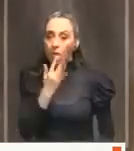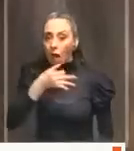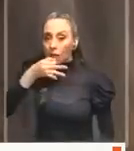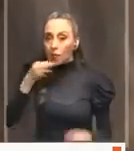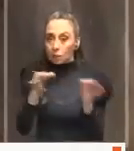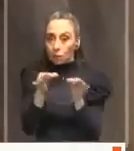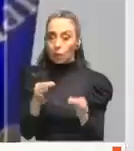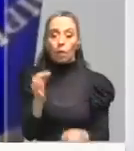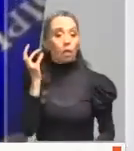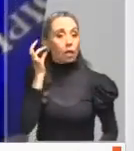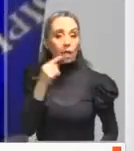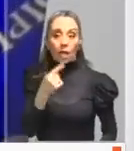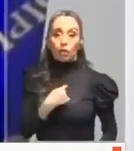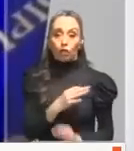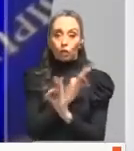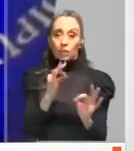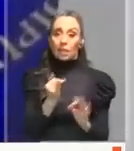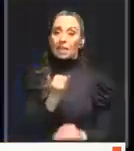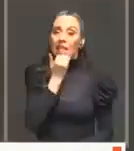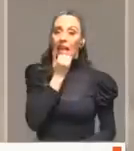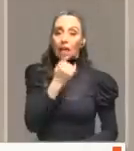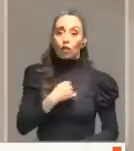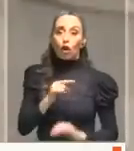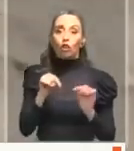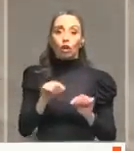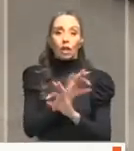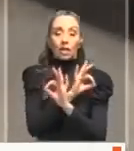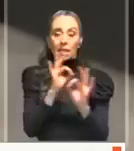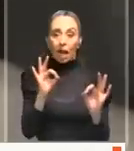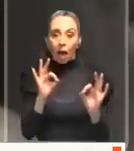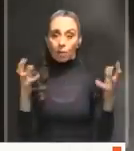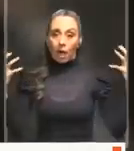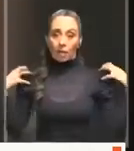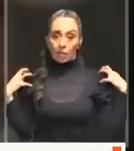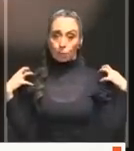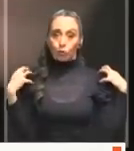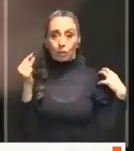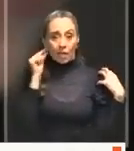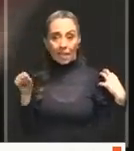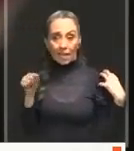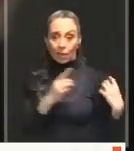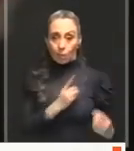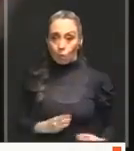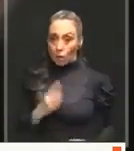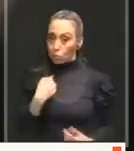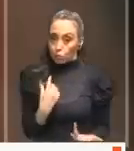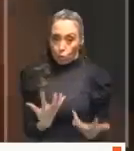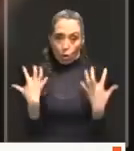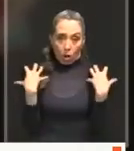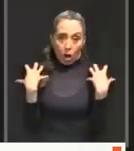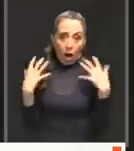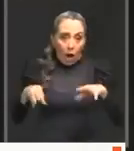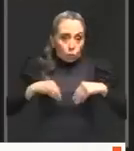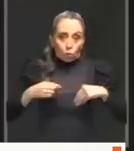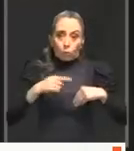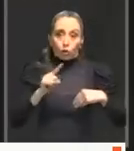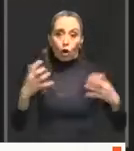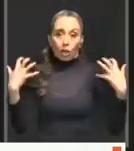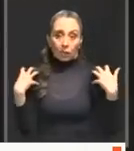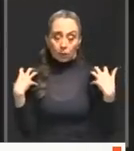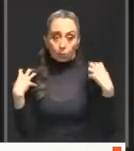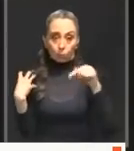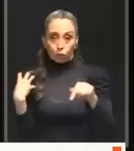Yo no he cometido ningún error aquí ni tengo absolutamente ninguna responsabilidad que asumir sobre mis hombros. Esta es una responsabilidad que tienen que